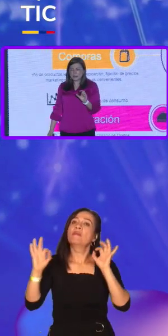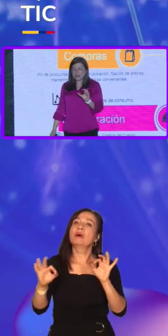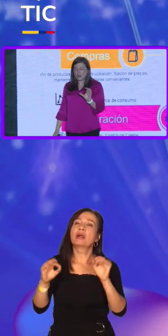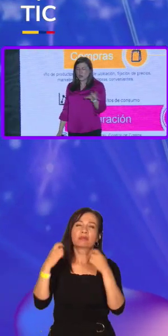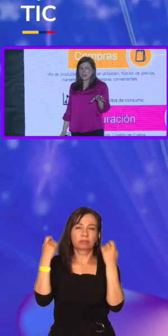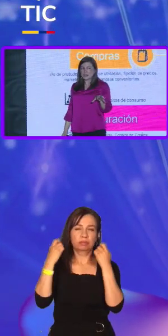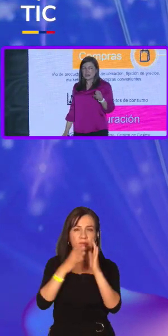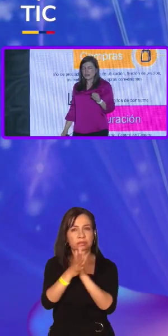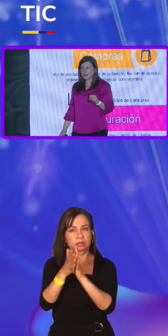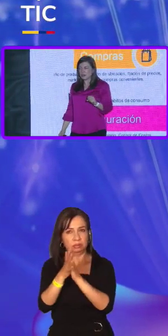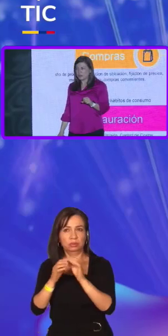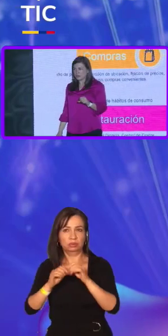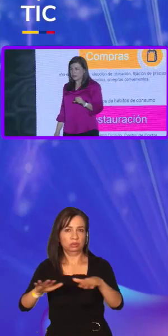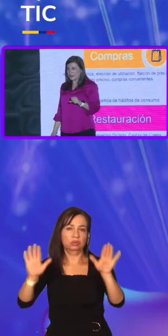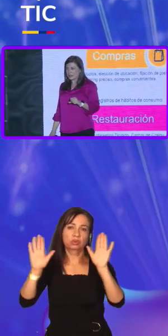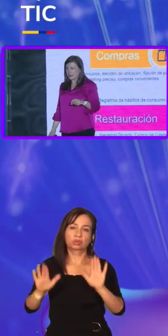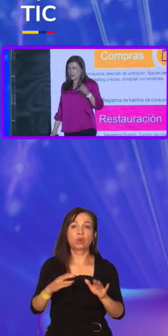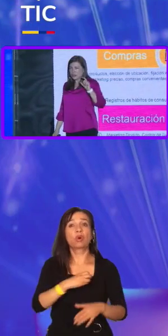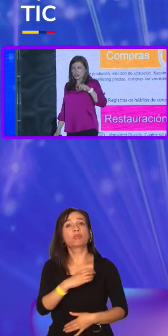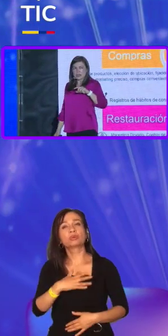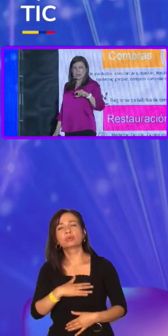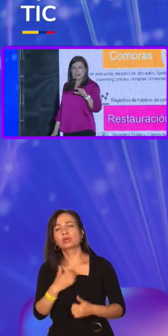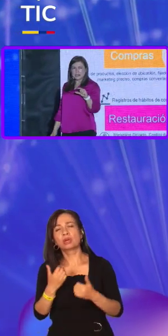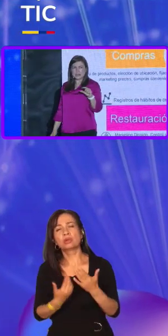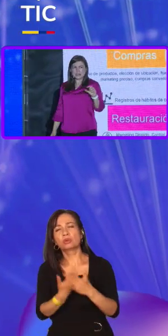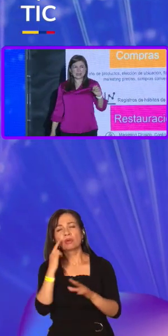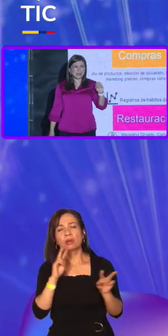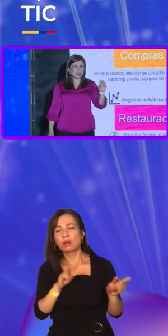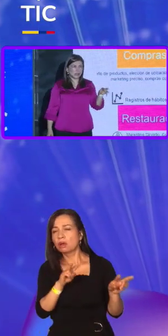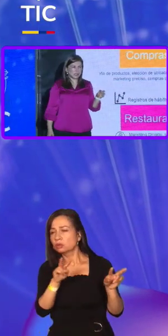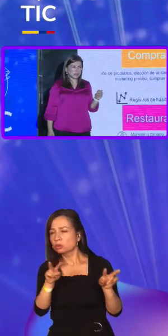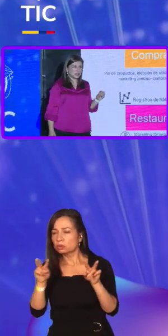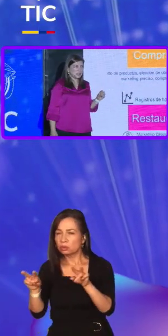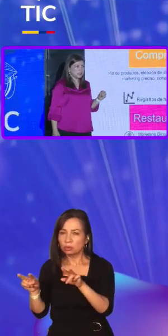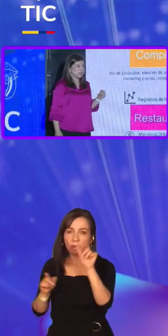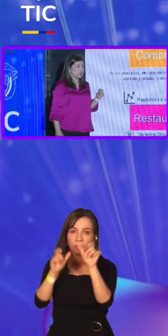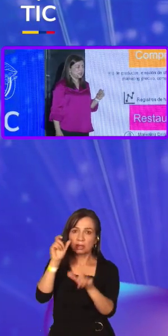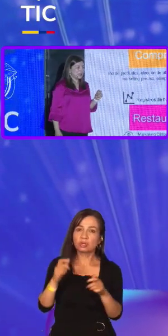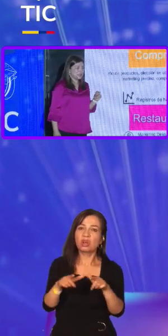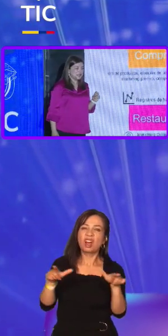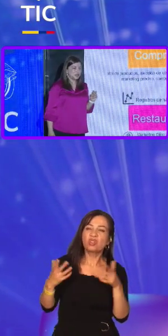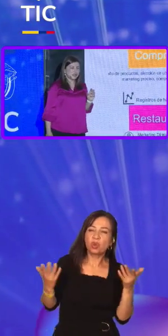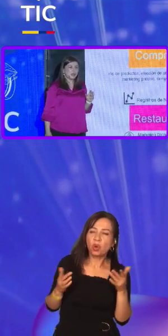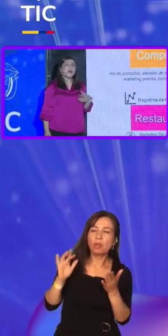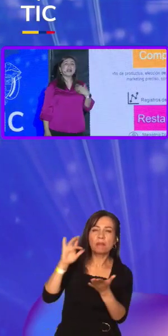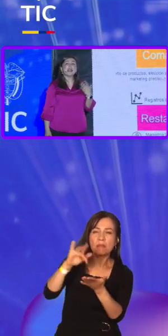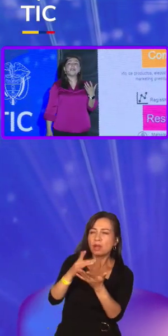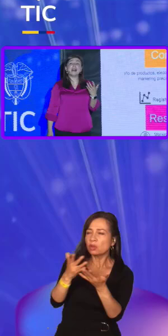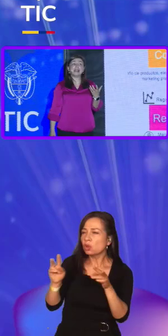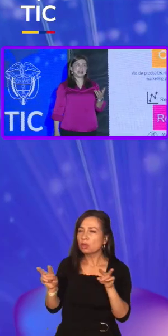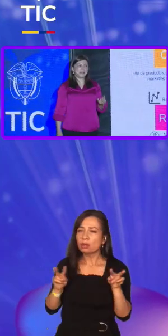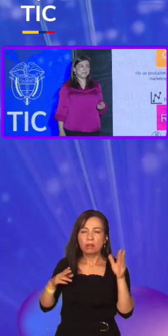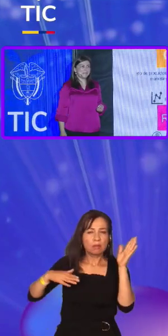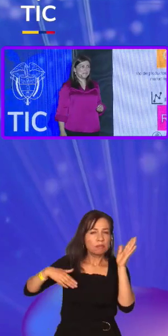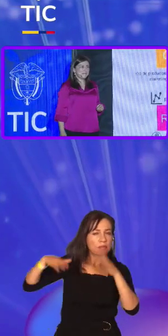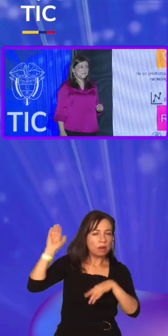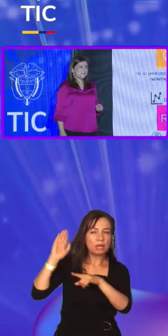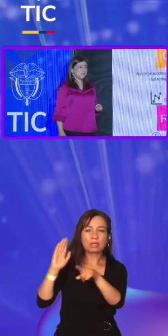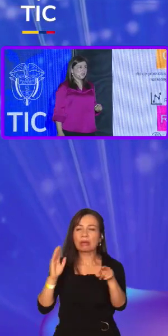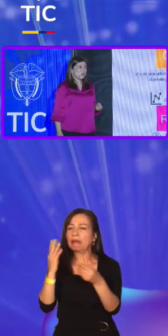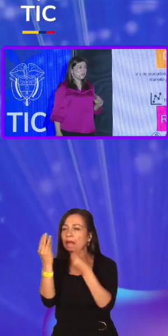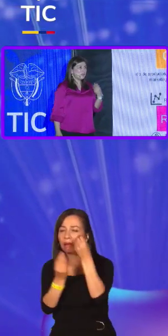y para determinar cuáles son las nuevas oportunidades. No solamente dónde están llegando las personas y qué están haciendo, sino qué